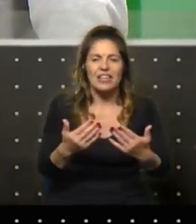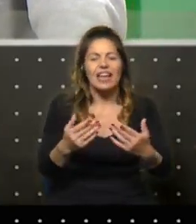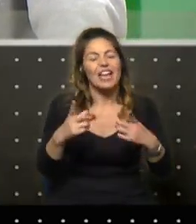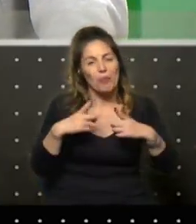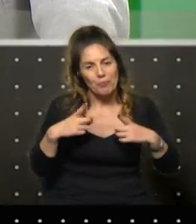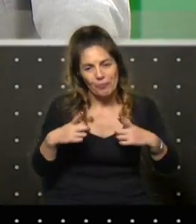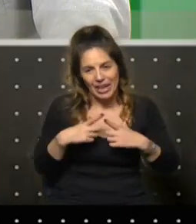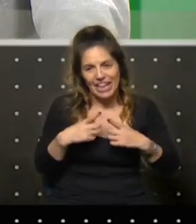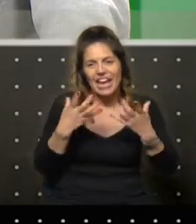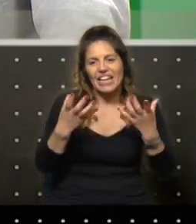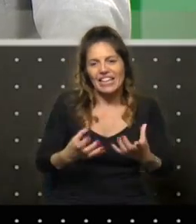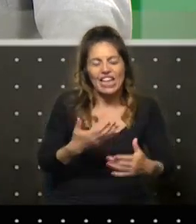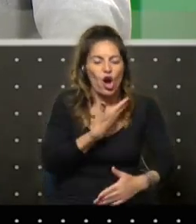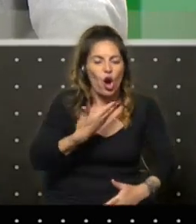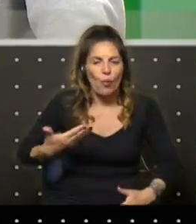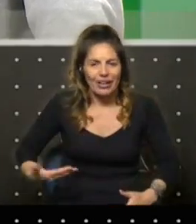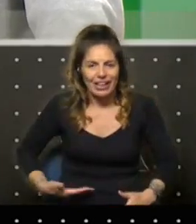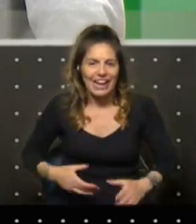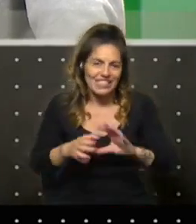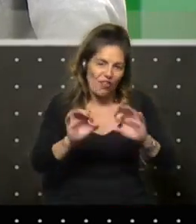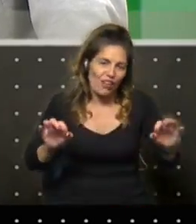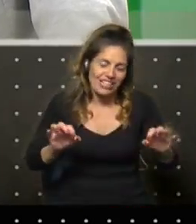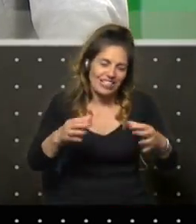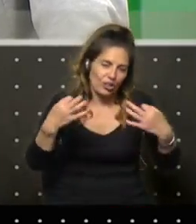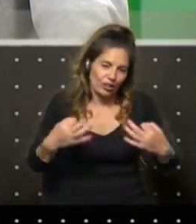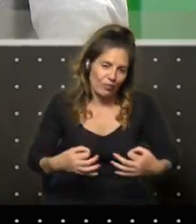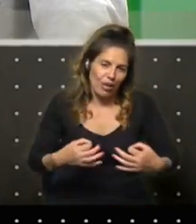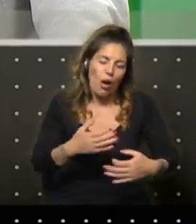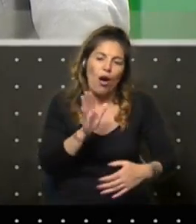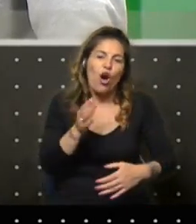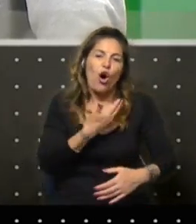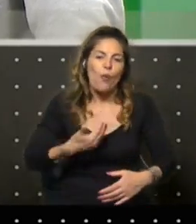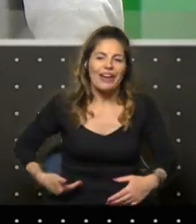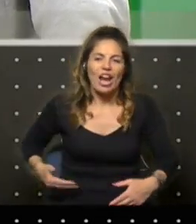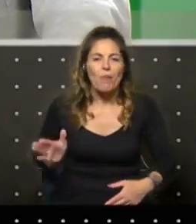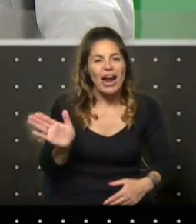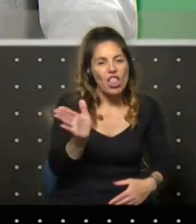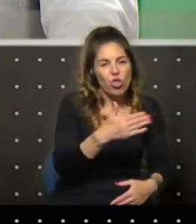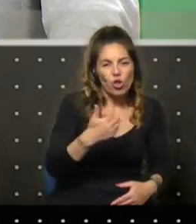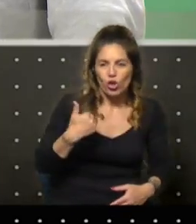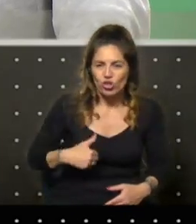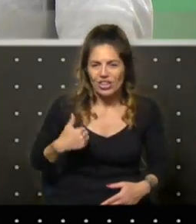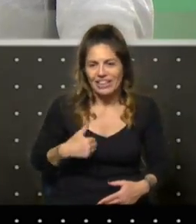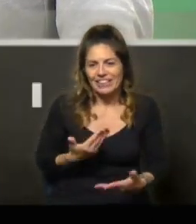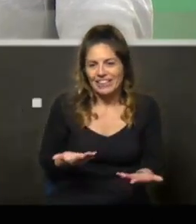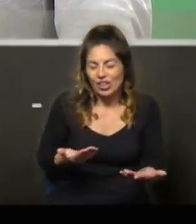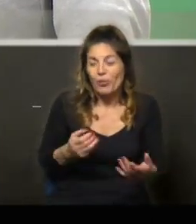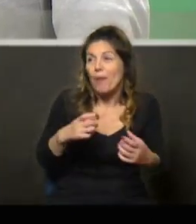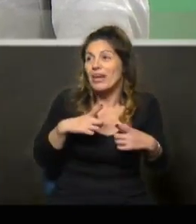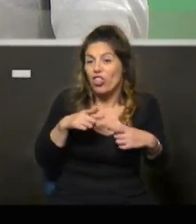espera que quiere gobernar esa frase típica no para todas y todos los argentinos hubiera esperado uno esa